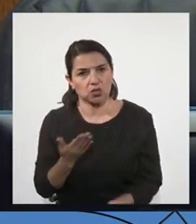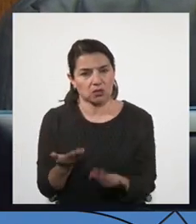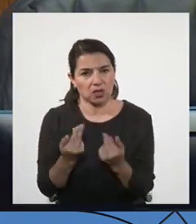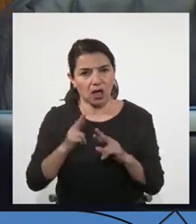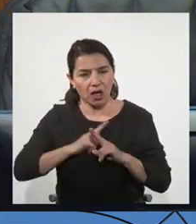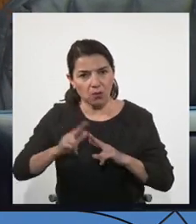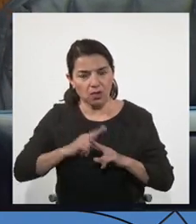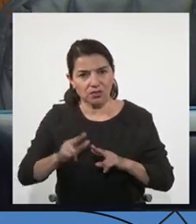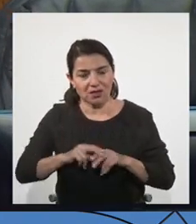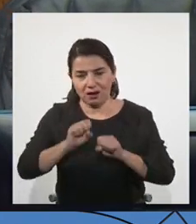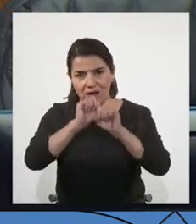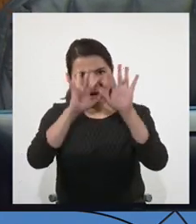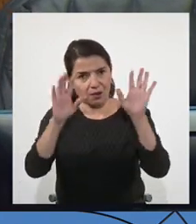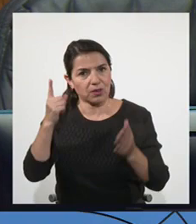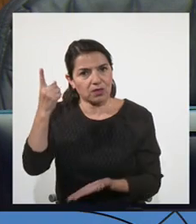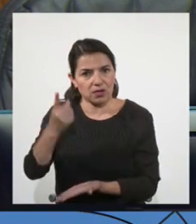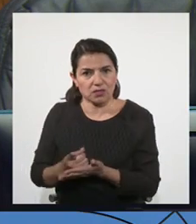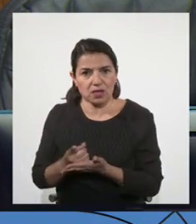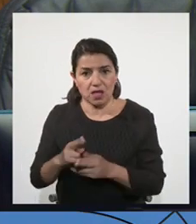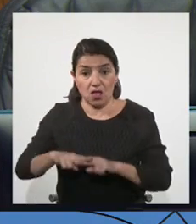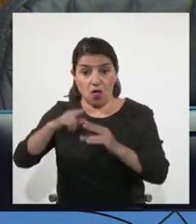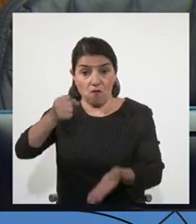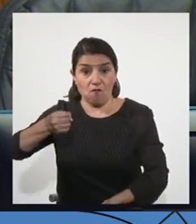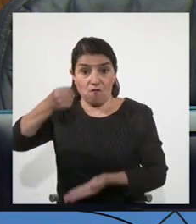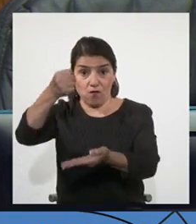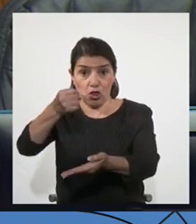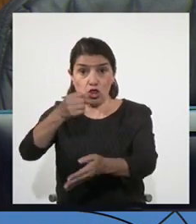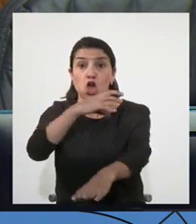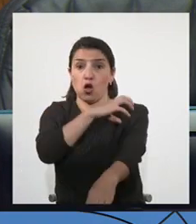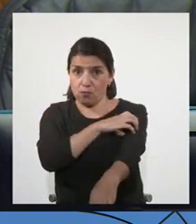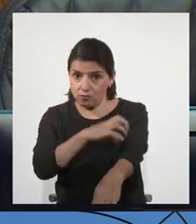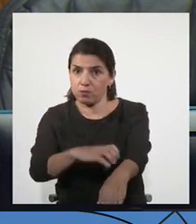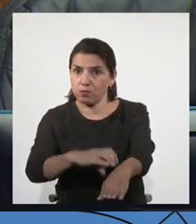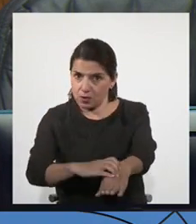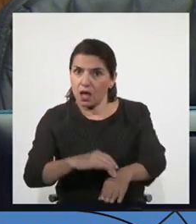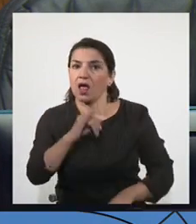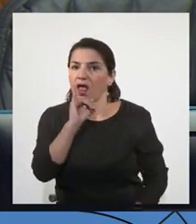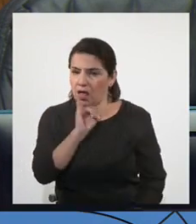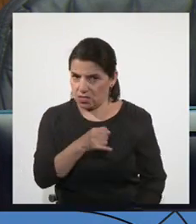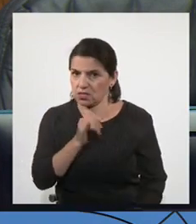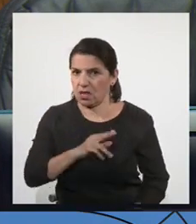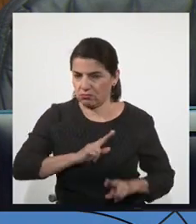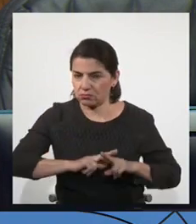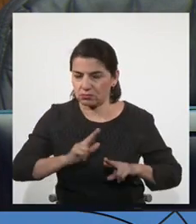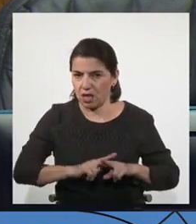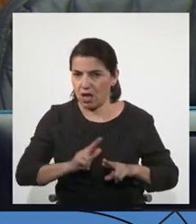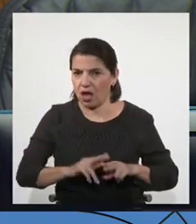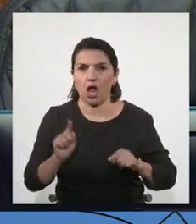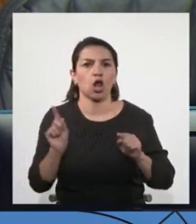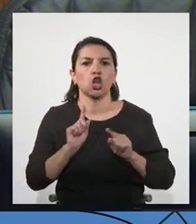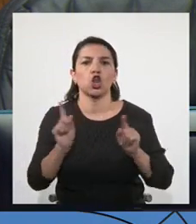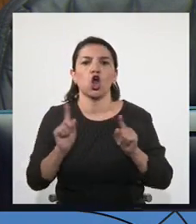decir y exigir que el Fondo Espejo funcione para las regiones y no se haga como hasta ahora.